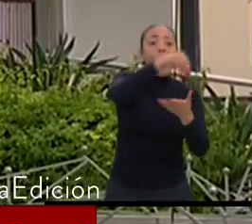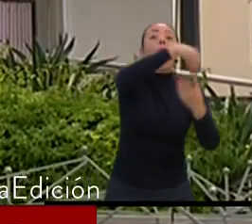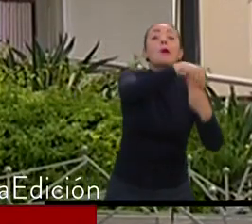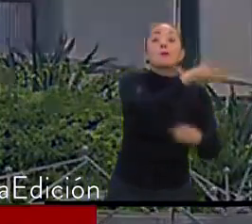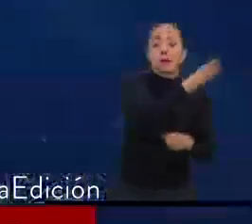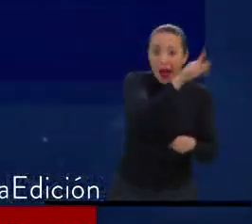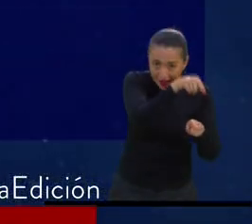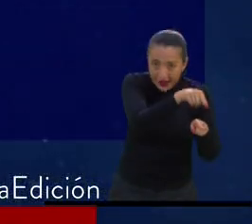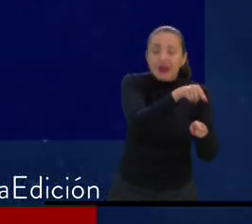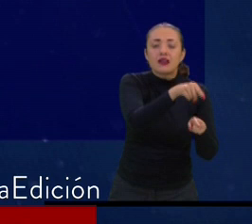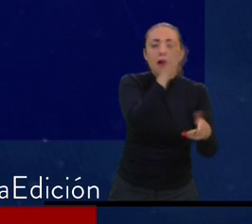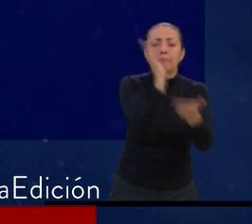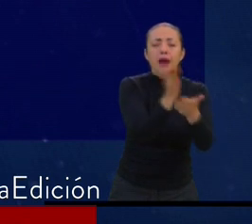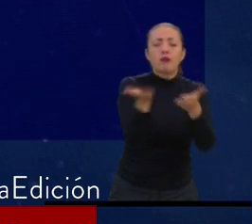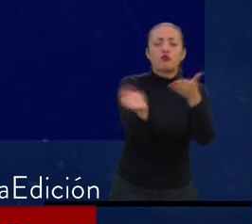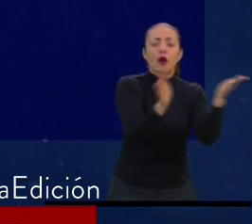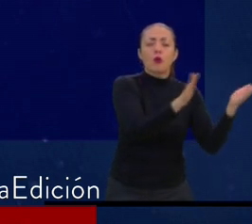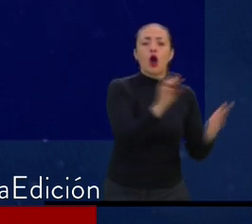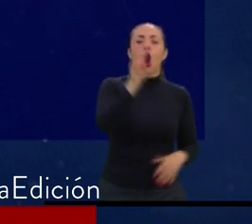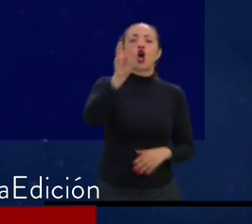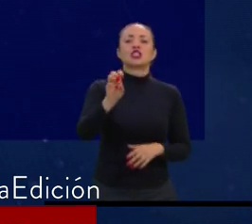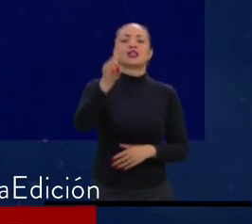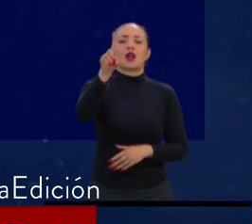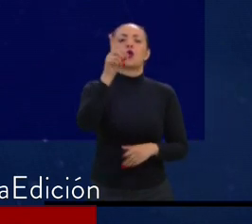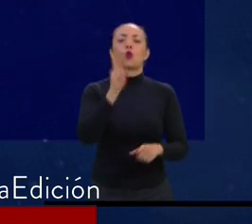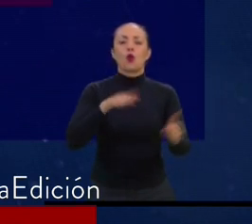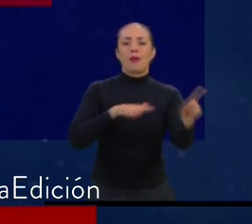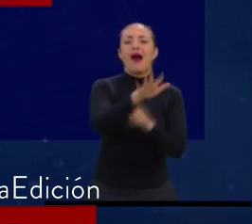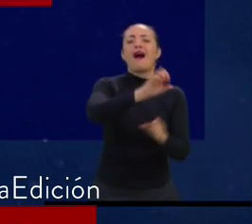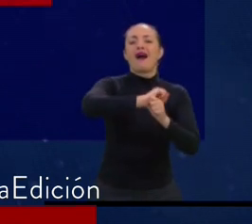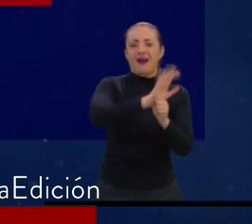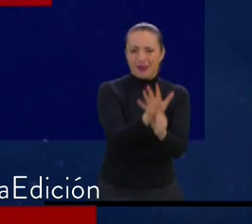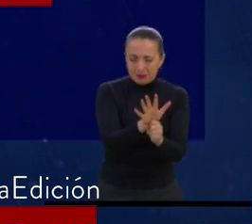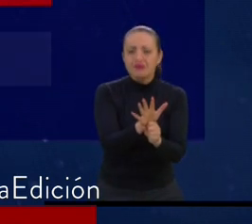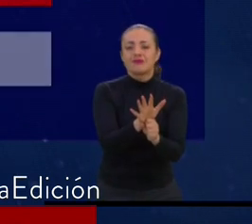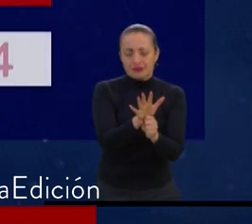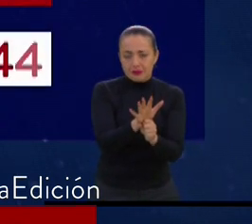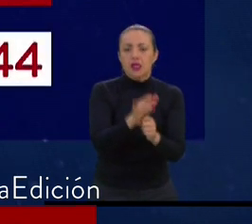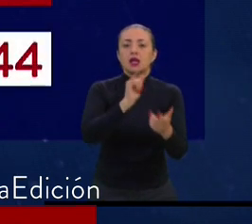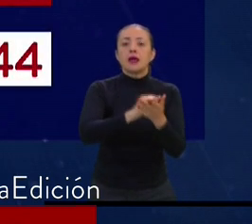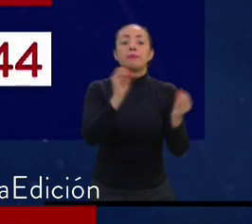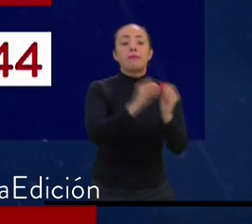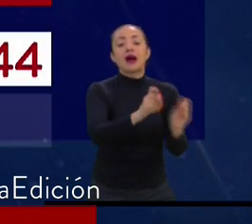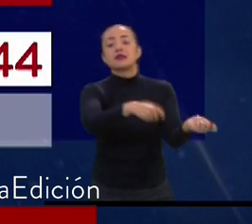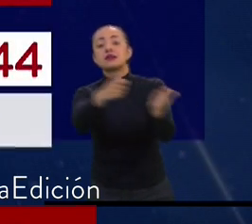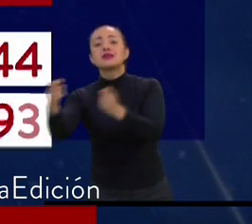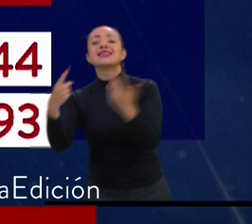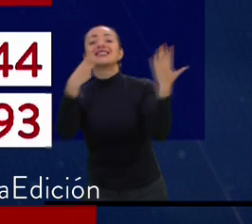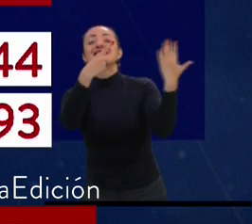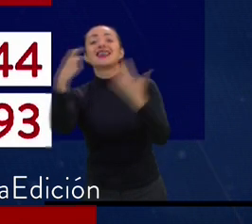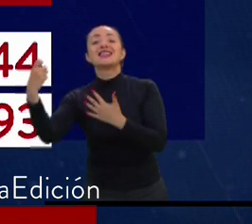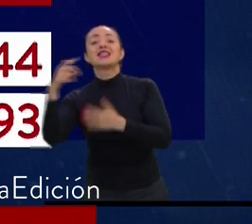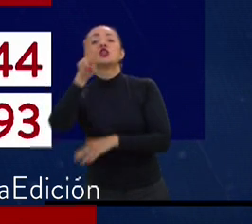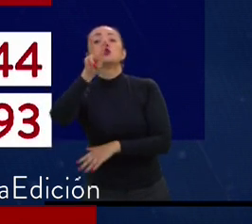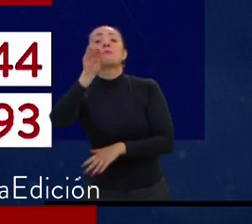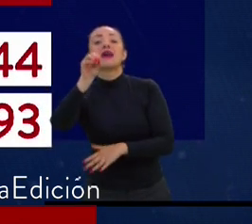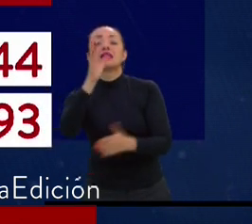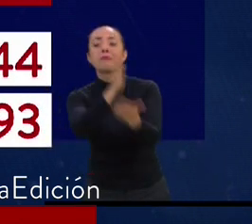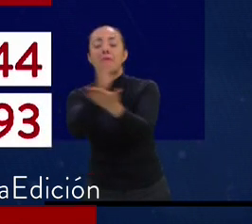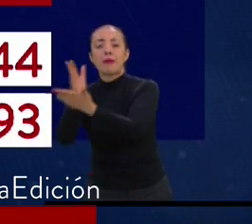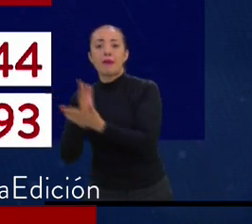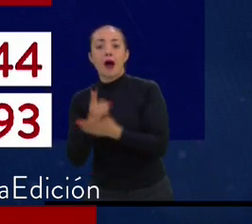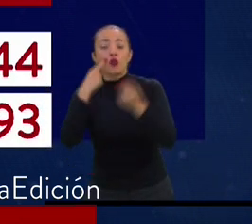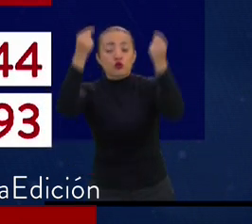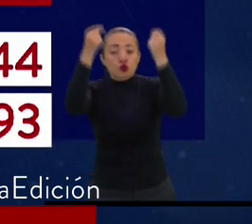Barranquilla, fallecieron 81 personas por COVID-19 y se contagiaron otras 620, para un total